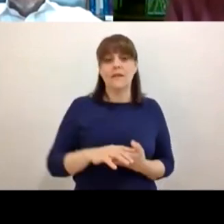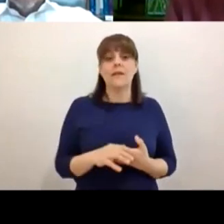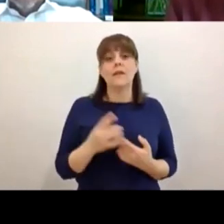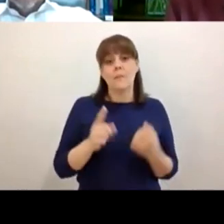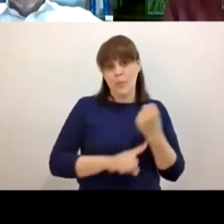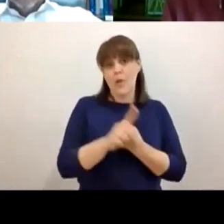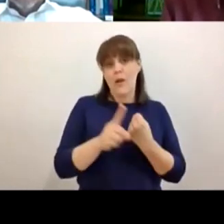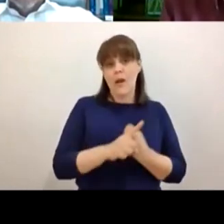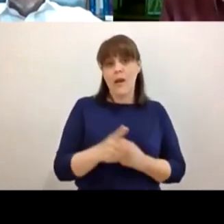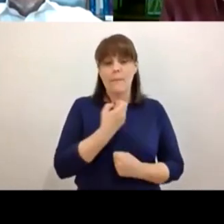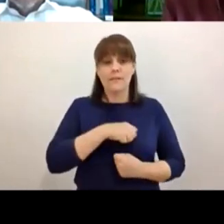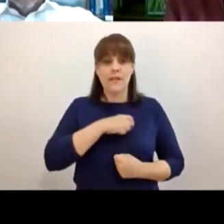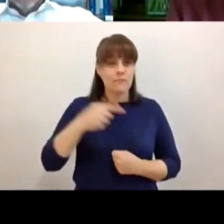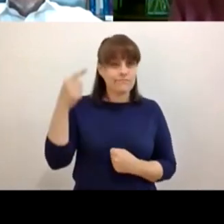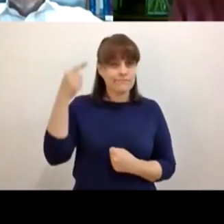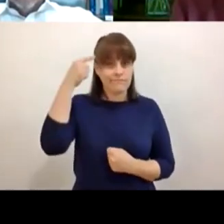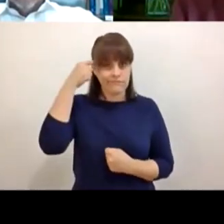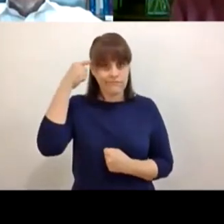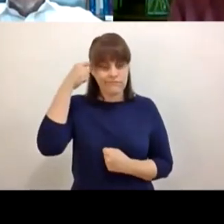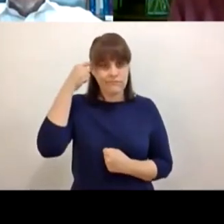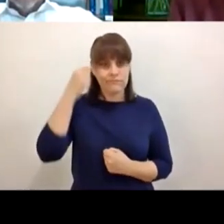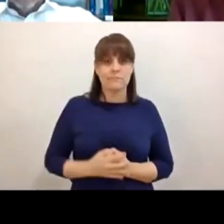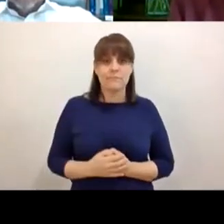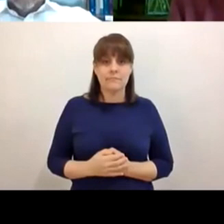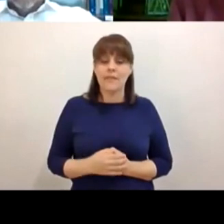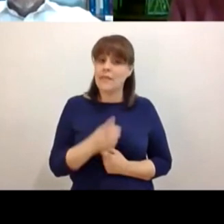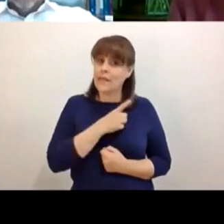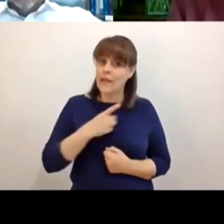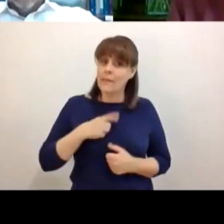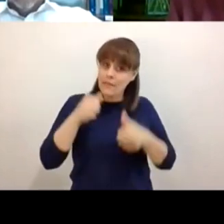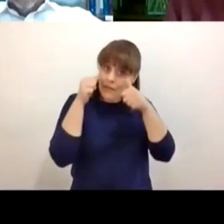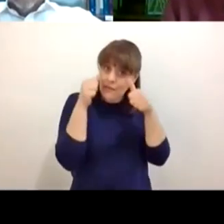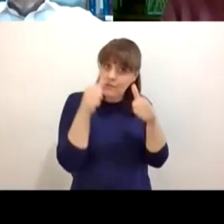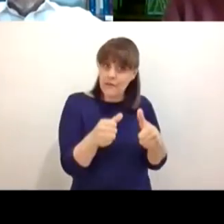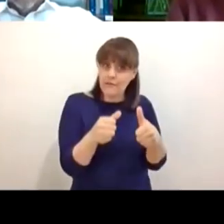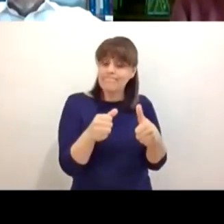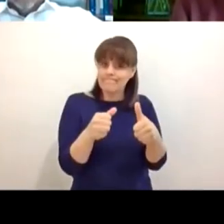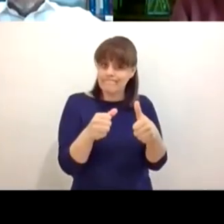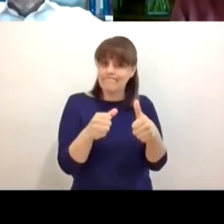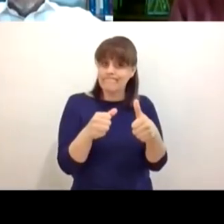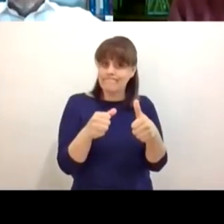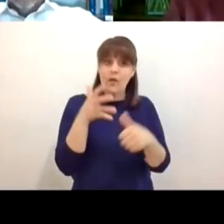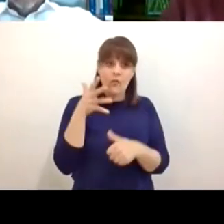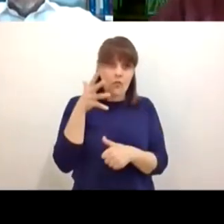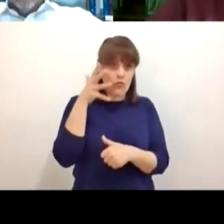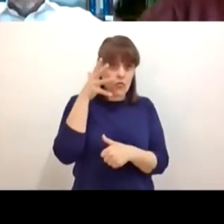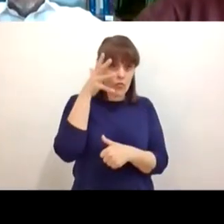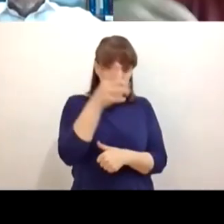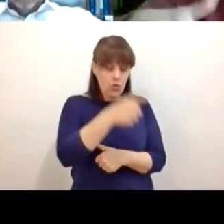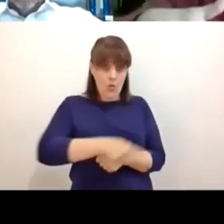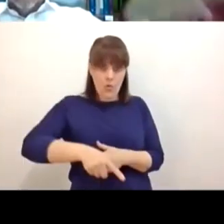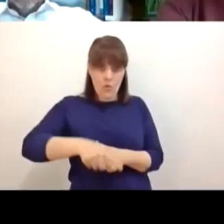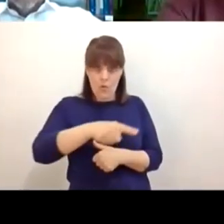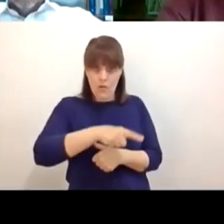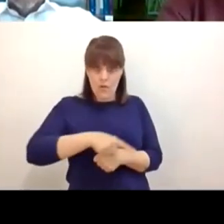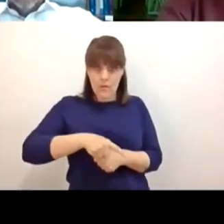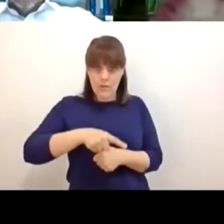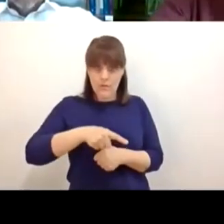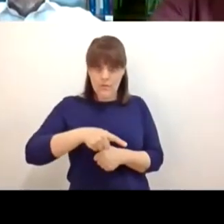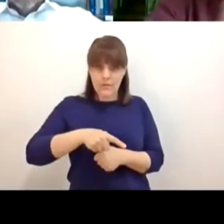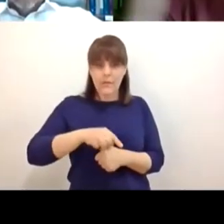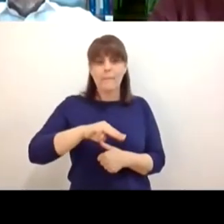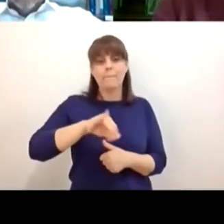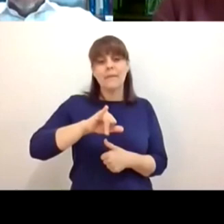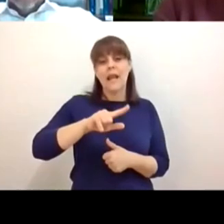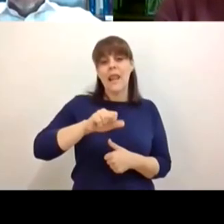población que atender. Yo les quiero comentar que en un futuro, esta generación, más allá de llamarles millennial,